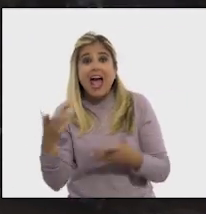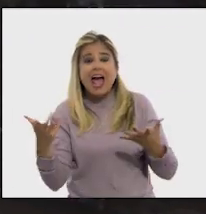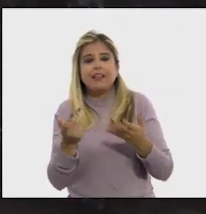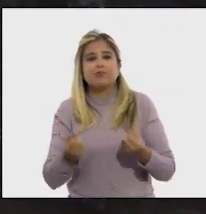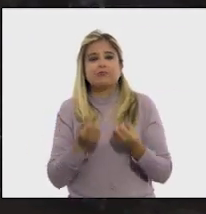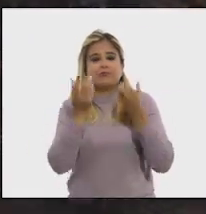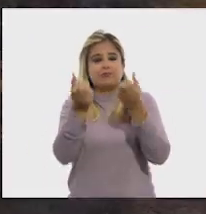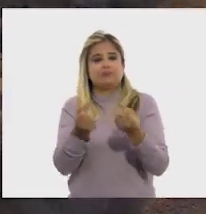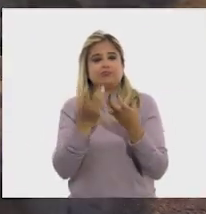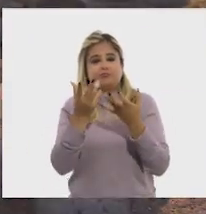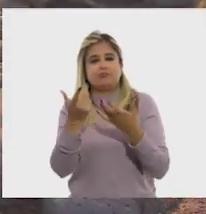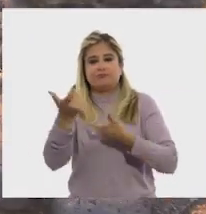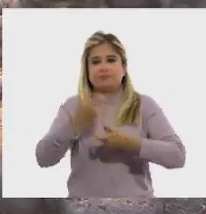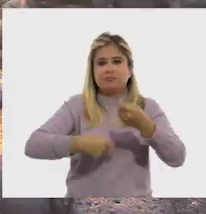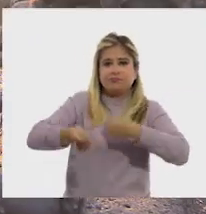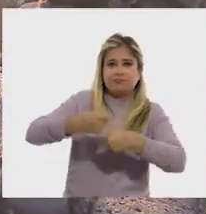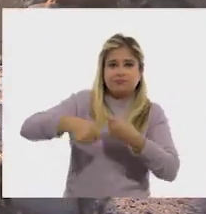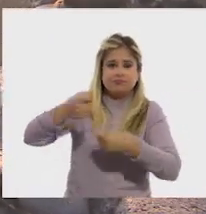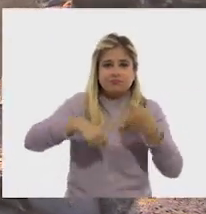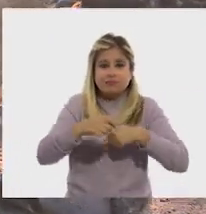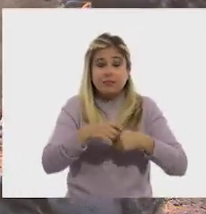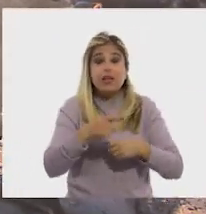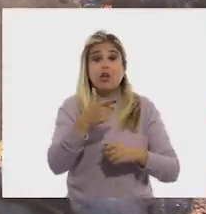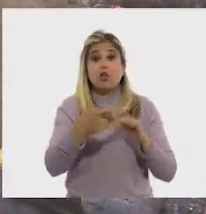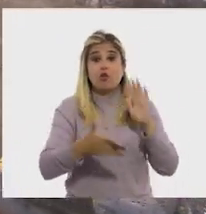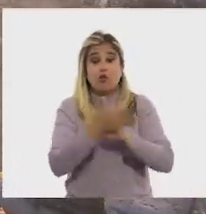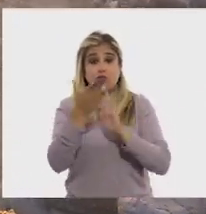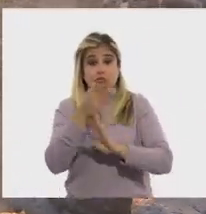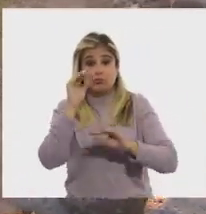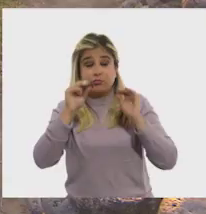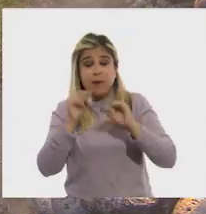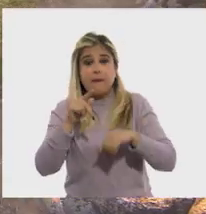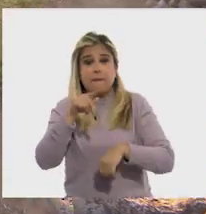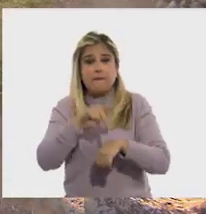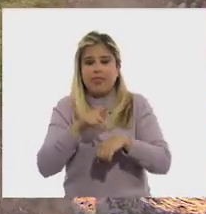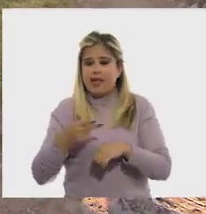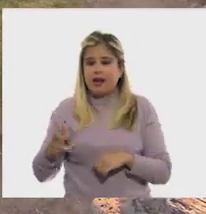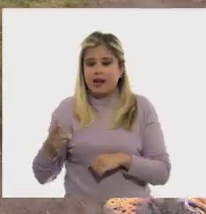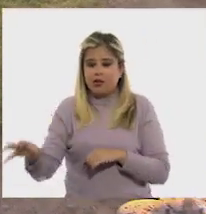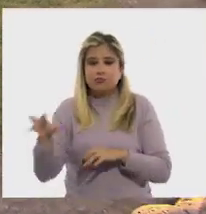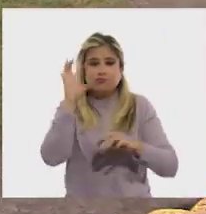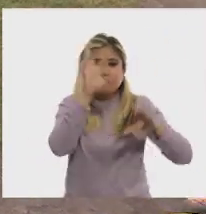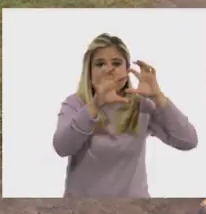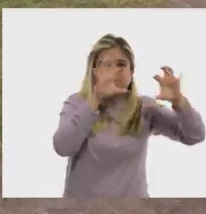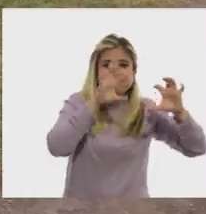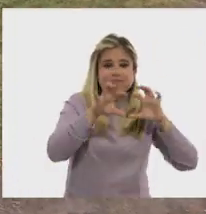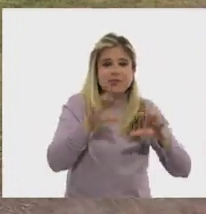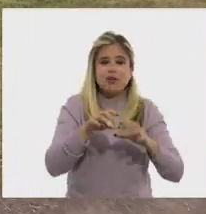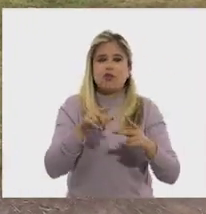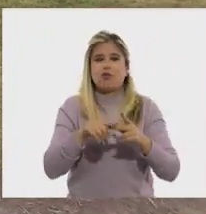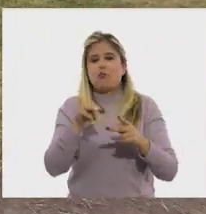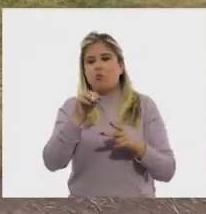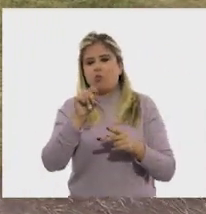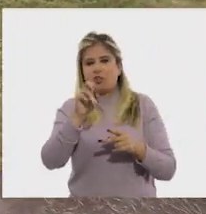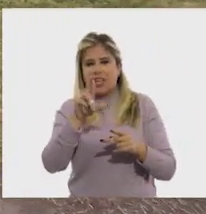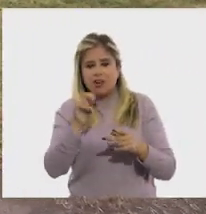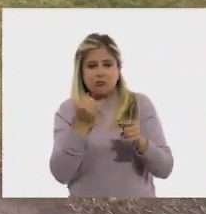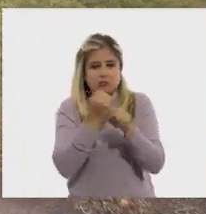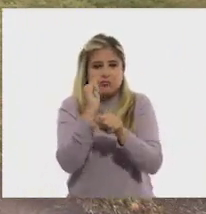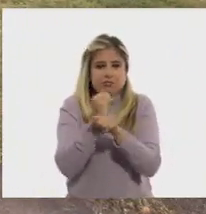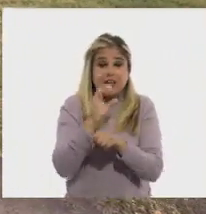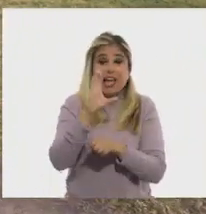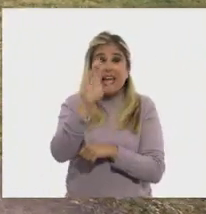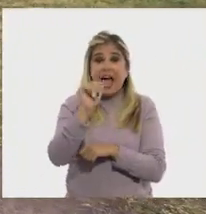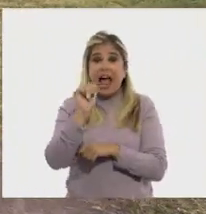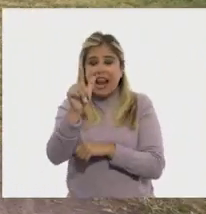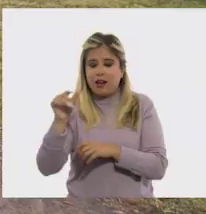de la costa. Las construcciones estaban hechas con piedras de río, unidas con mortero y aplanadas con cal,